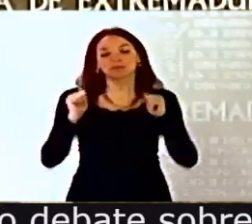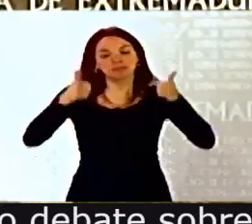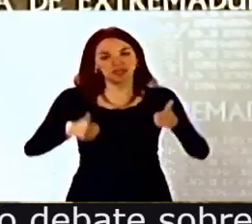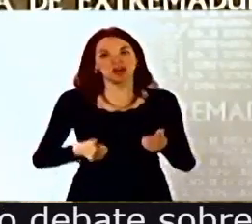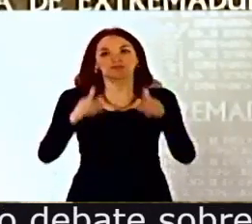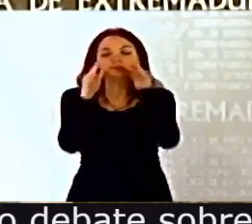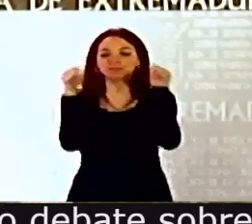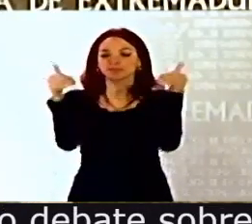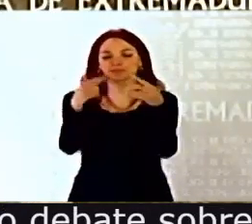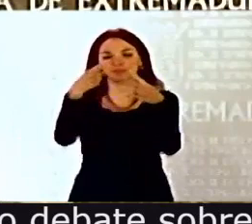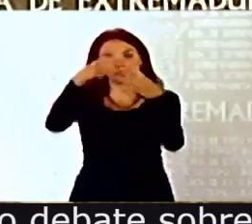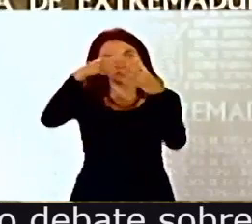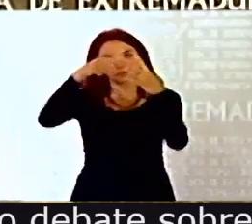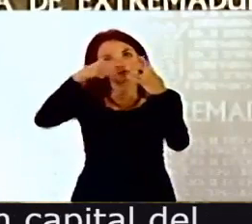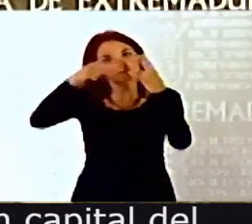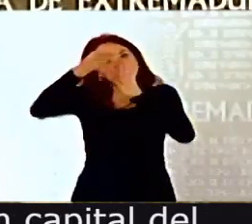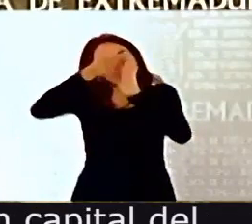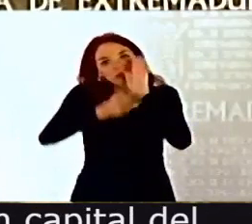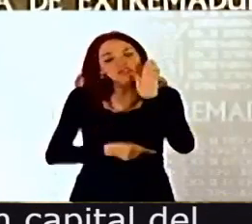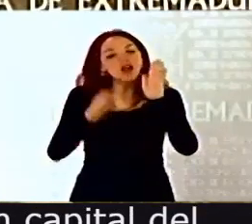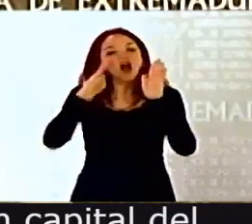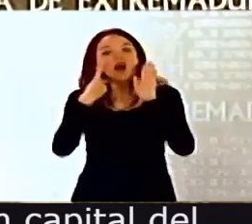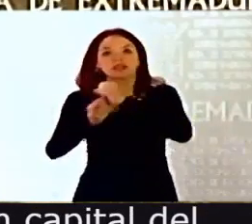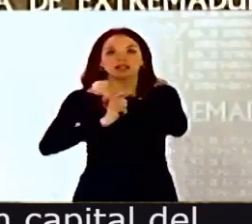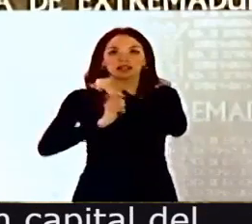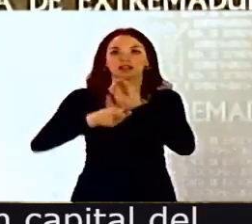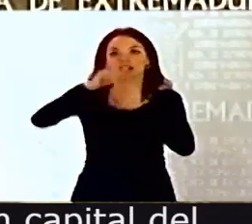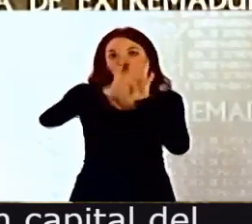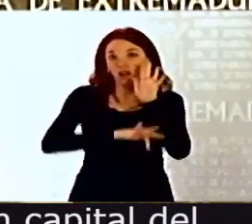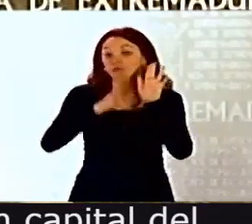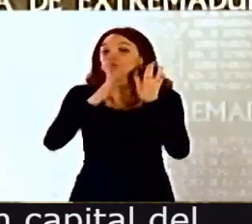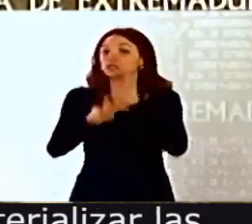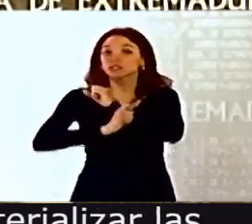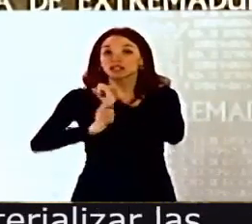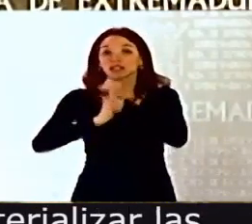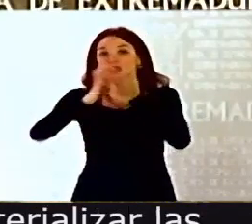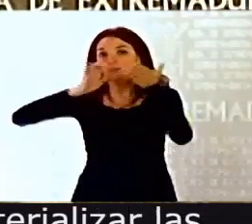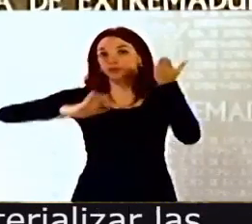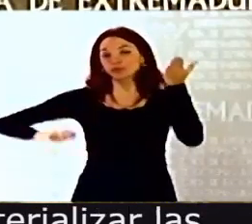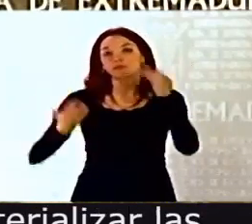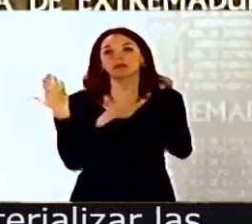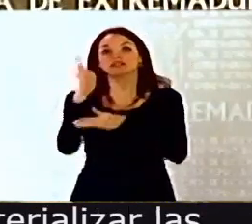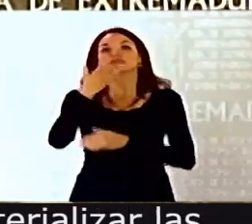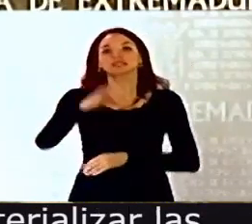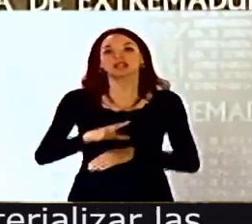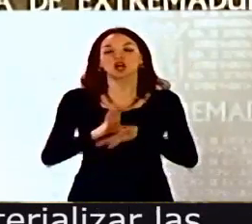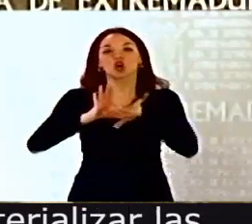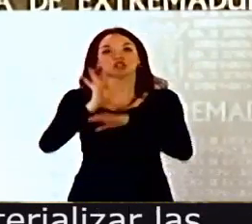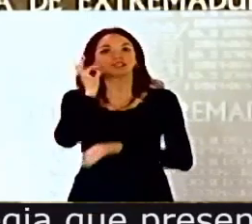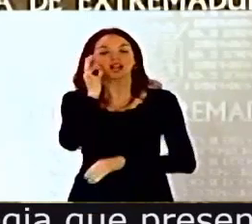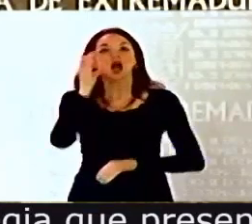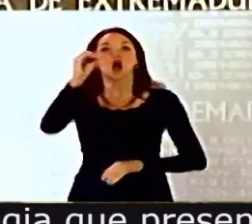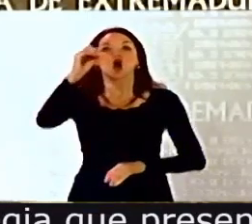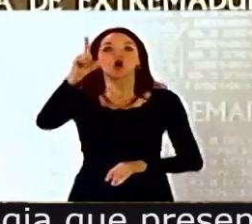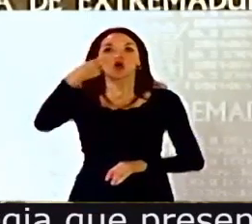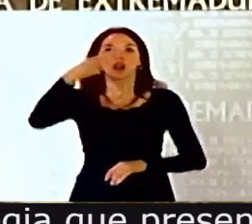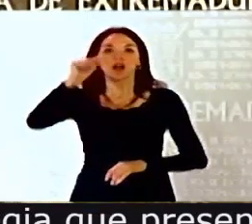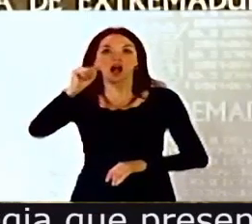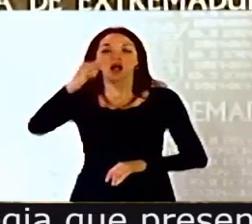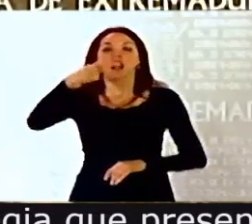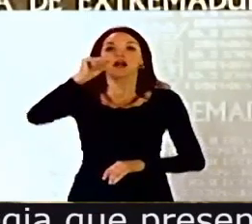las medidas que están contenidas en esta estrategia. Una estrategia que presentó la consejera del ramo, Olga García, pero que no ha sido